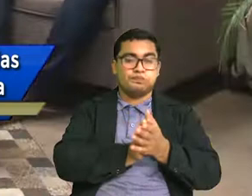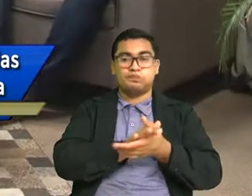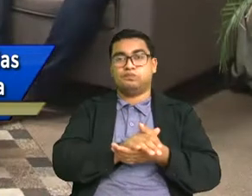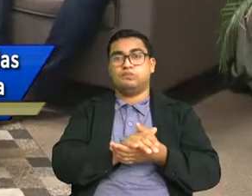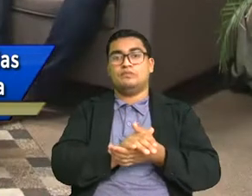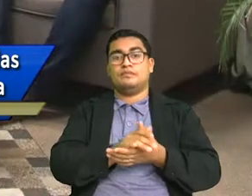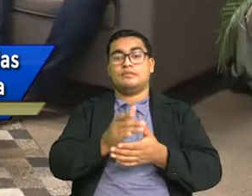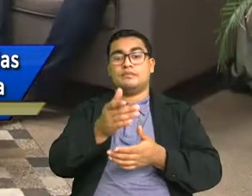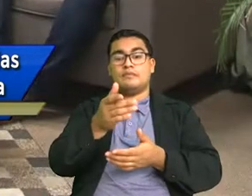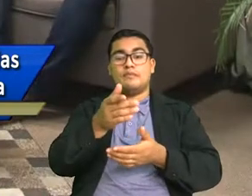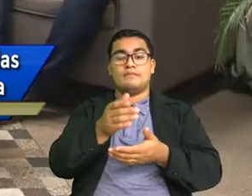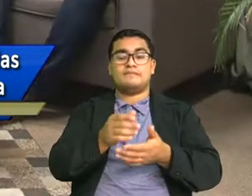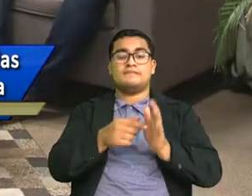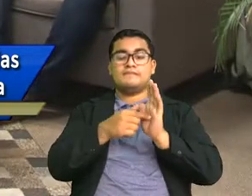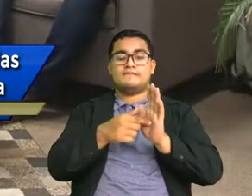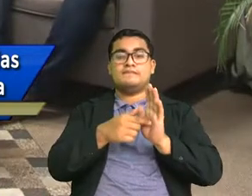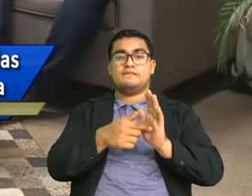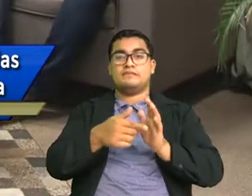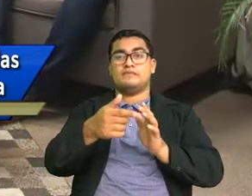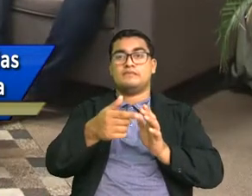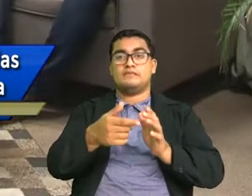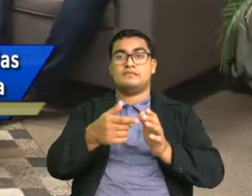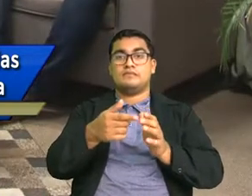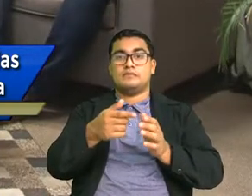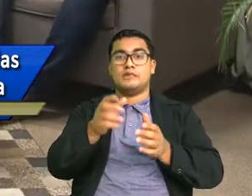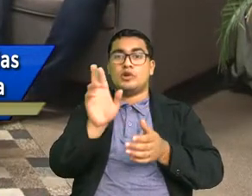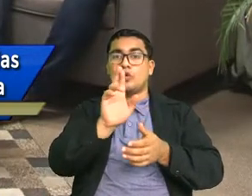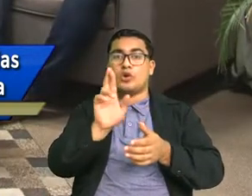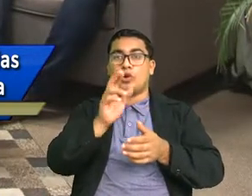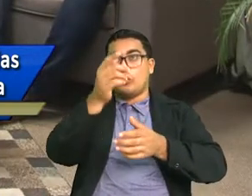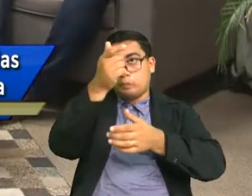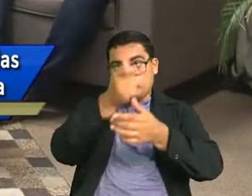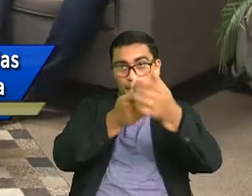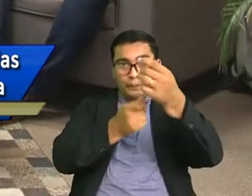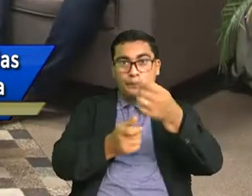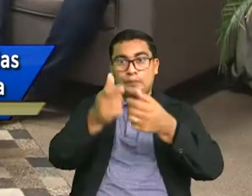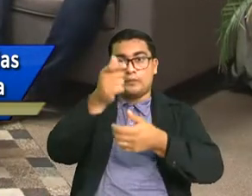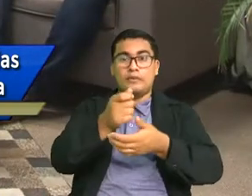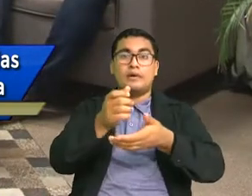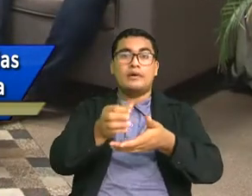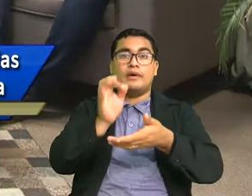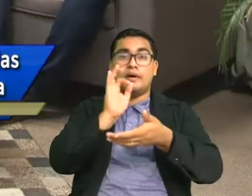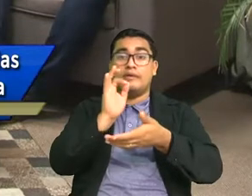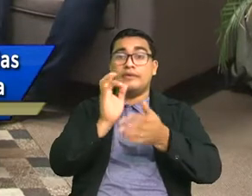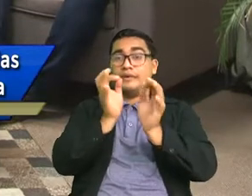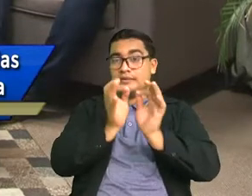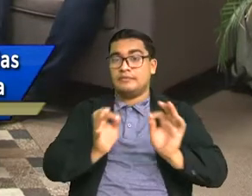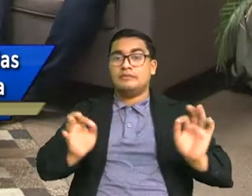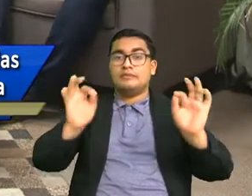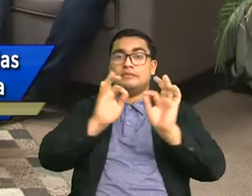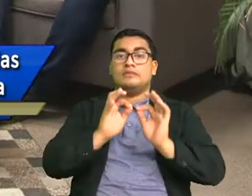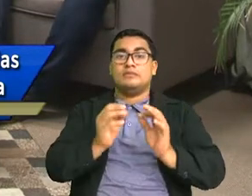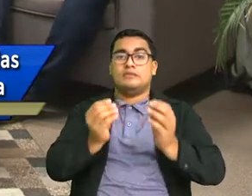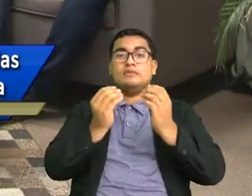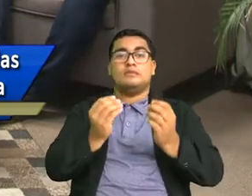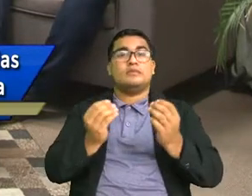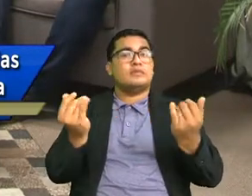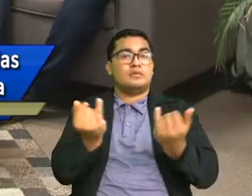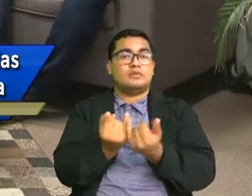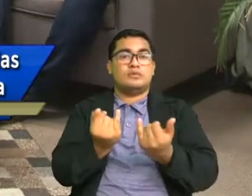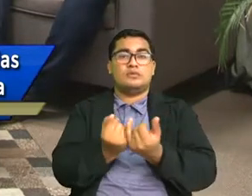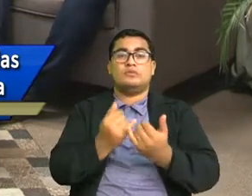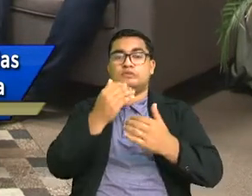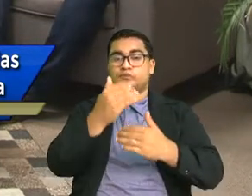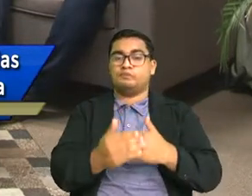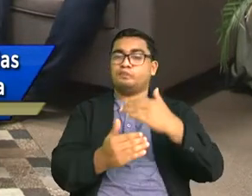caficultura por ejemplo por lavar solo el granito rojo es una práctica muy importante pero va asociada a un proceso también de